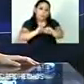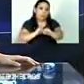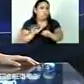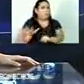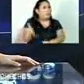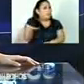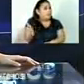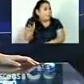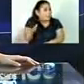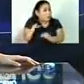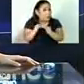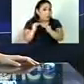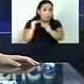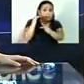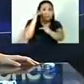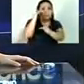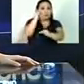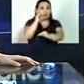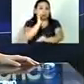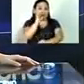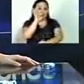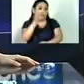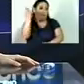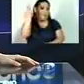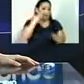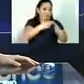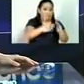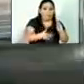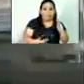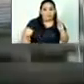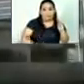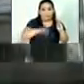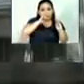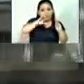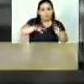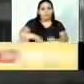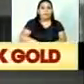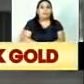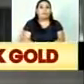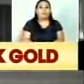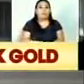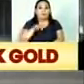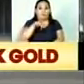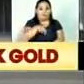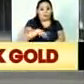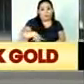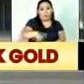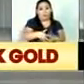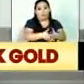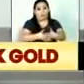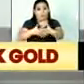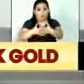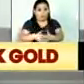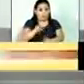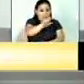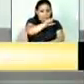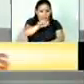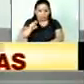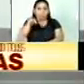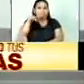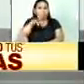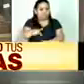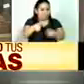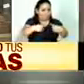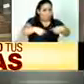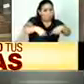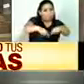aproxima al máximo que pronosticó la Casa Blanca Estados Unidos se prepara esta semana para reactivar